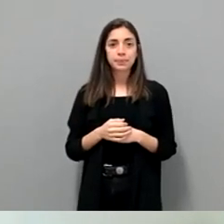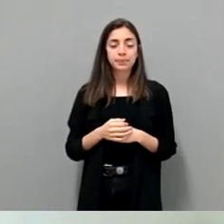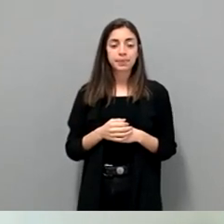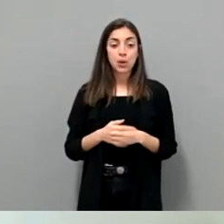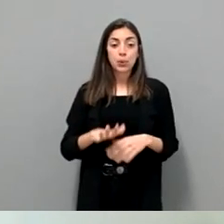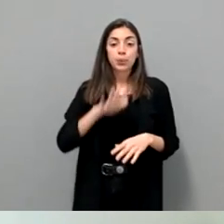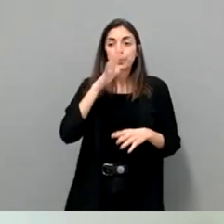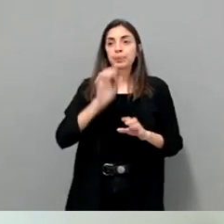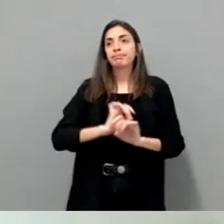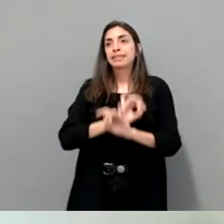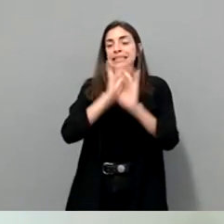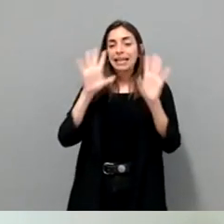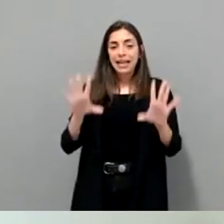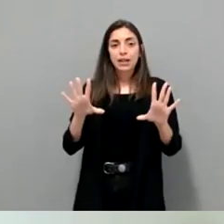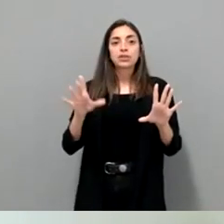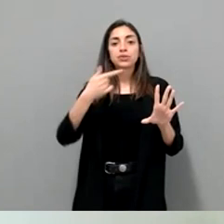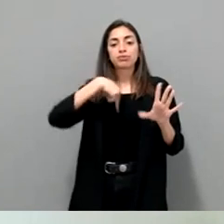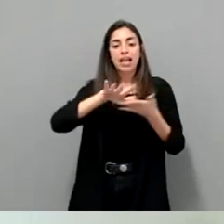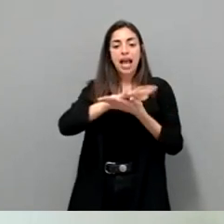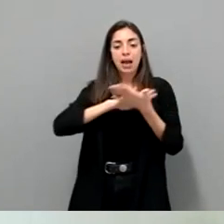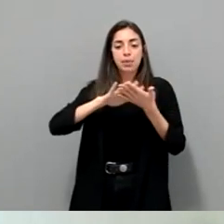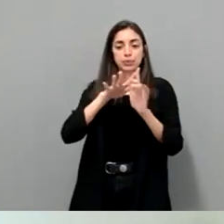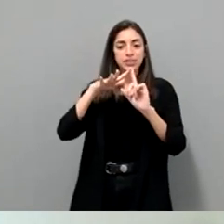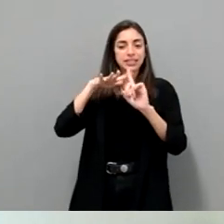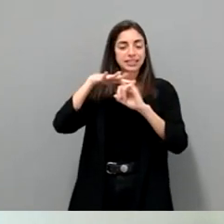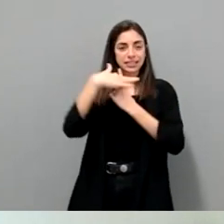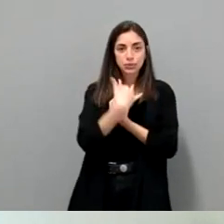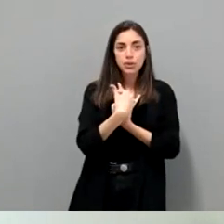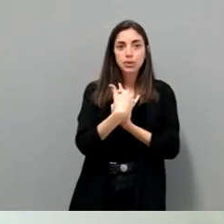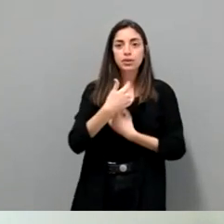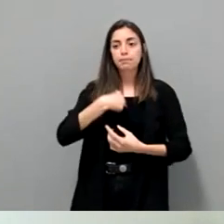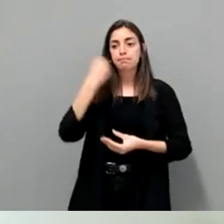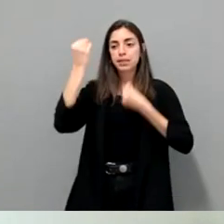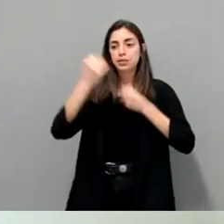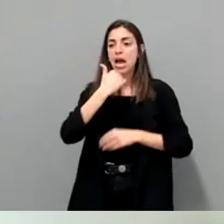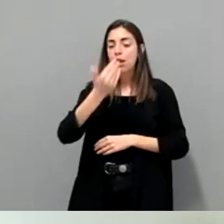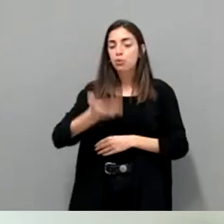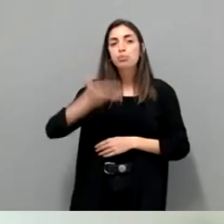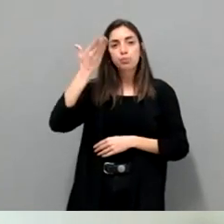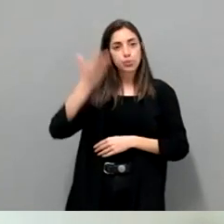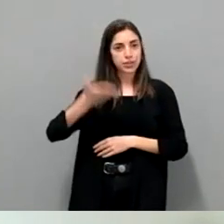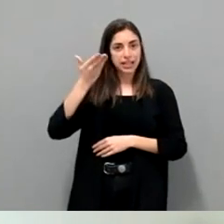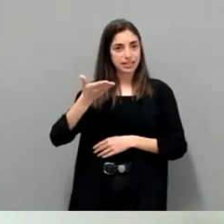Porque, claro, hemos hablado de esta situación y me parece que hay algo muy importante ahora, que es